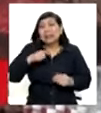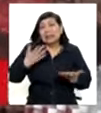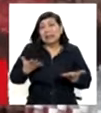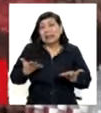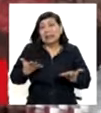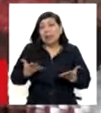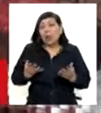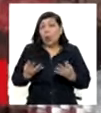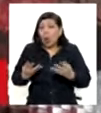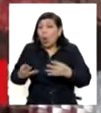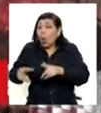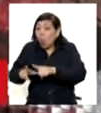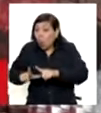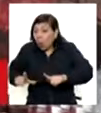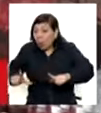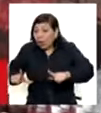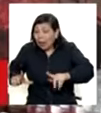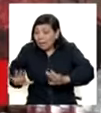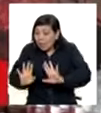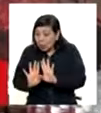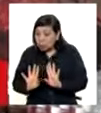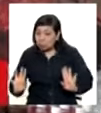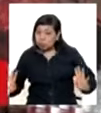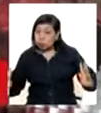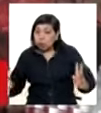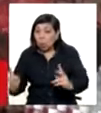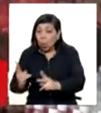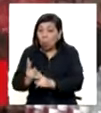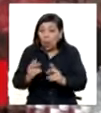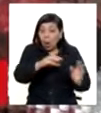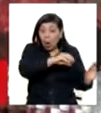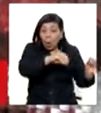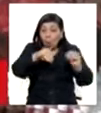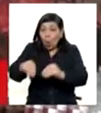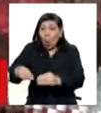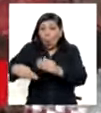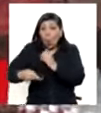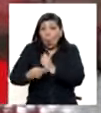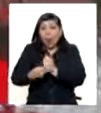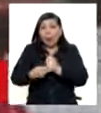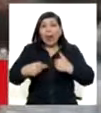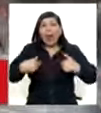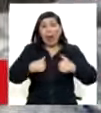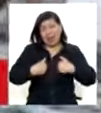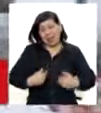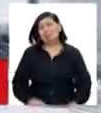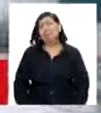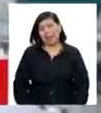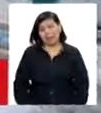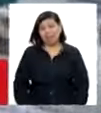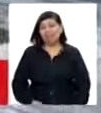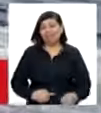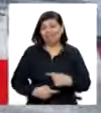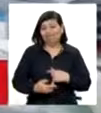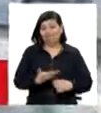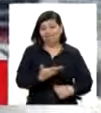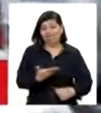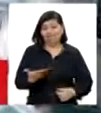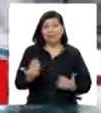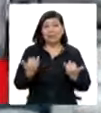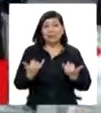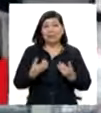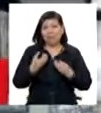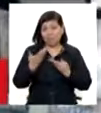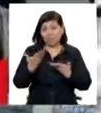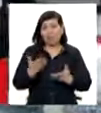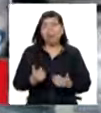necesitamos confinarlos en algunos lugares con materiales que estamos pidiendo también. Muchas gracias. Muchísimas gracias. Retomamos estudios centrales con